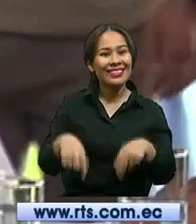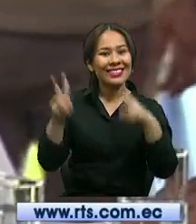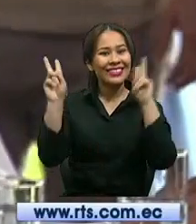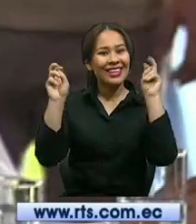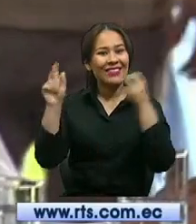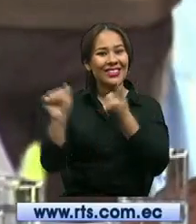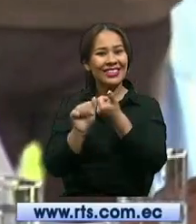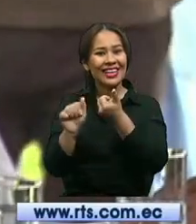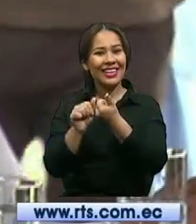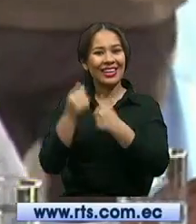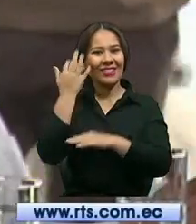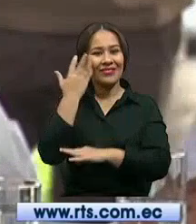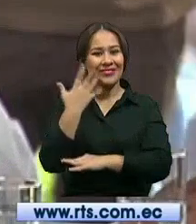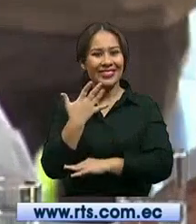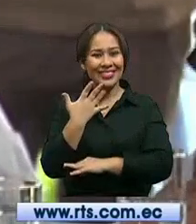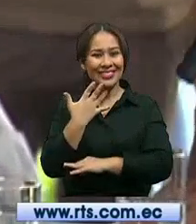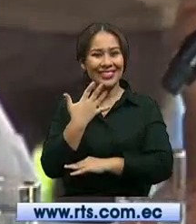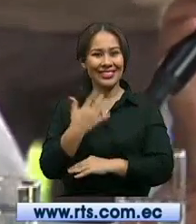víspera navideña.